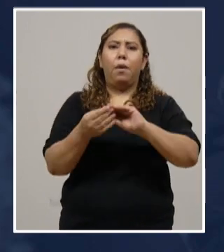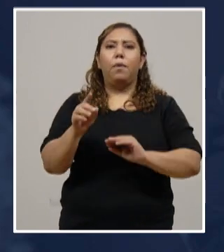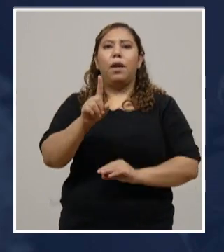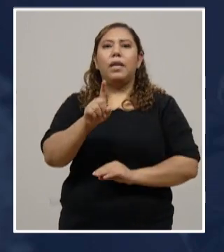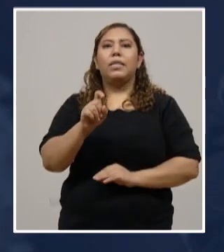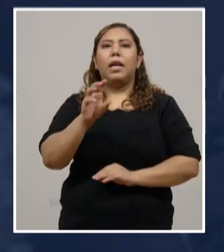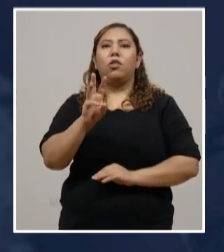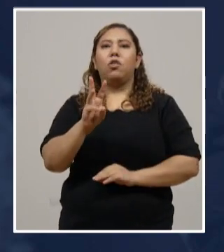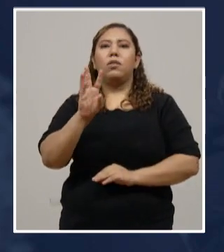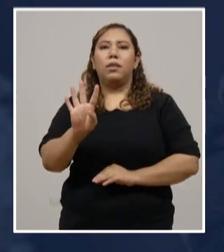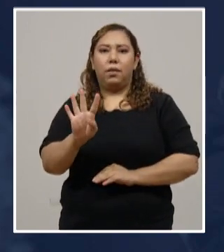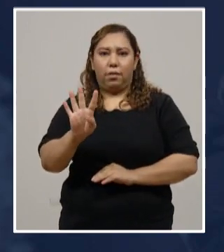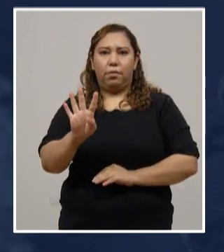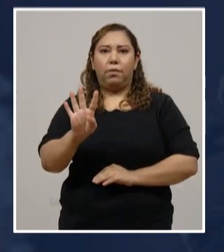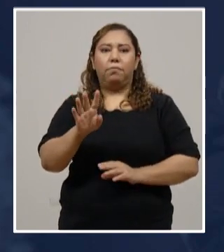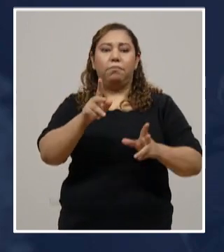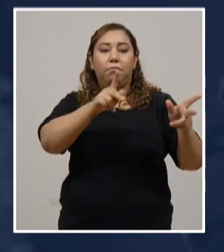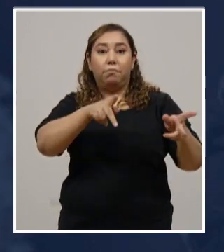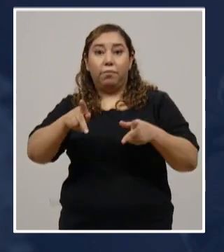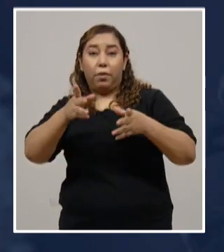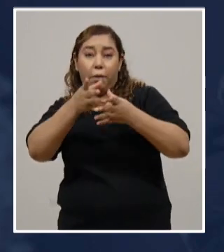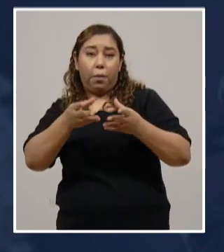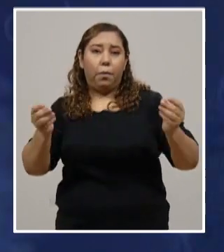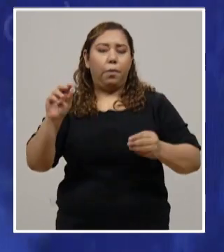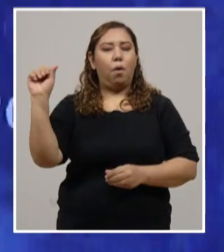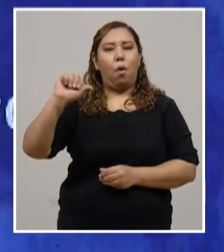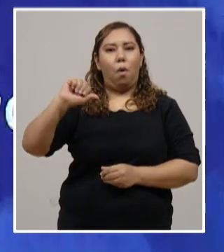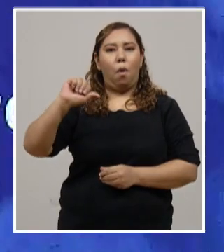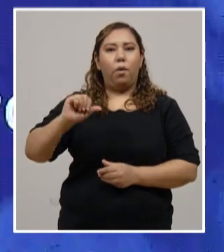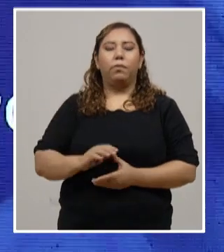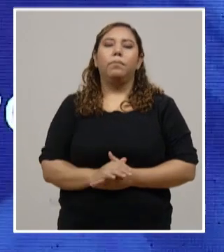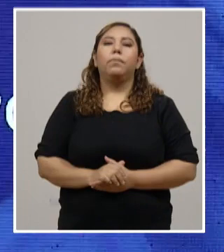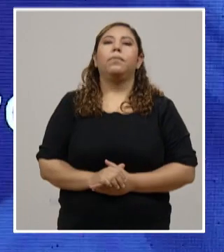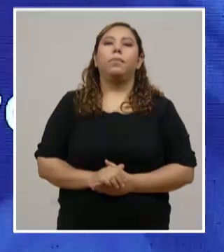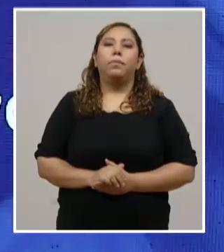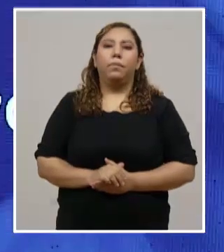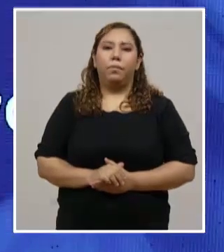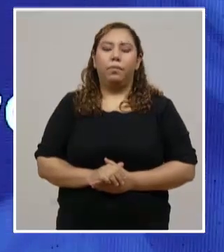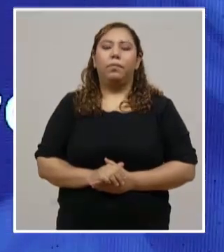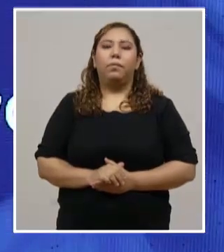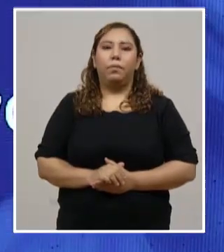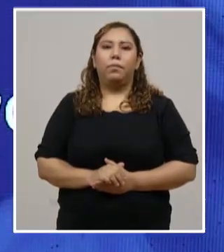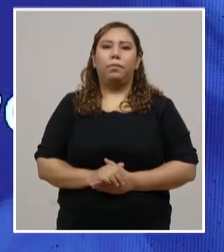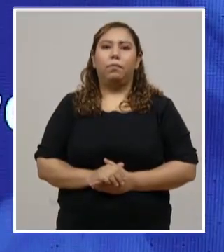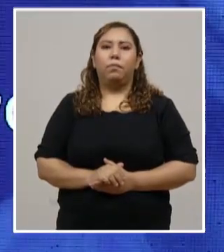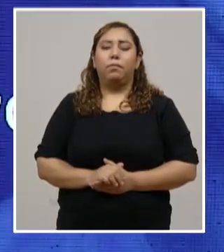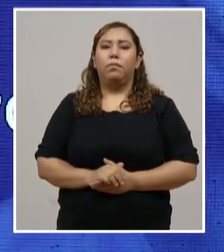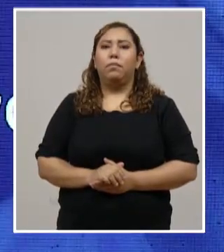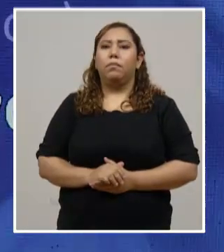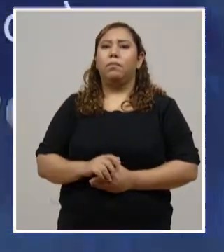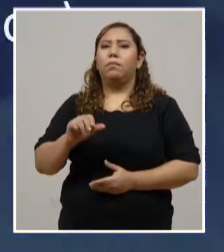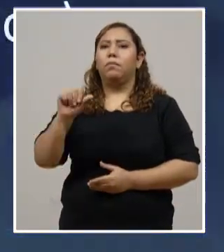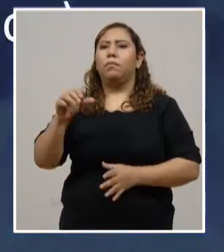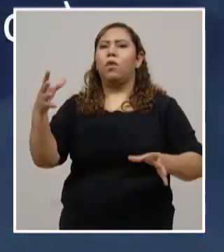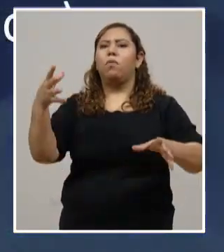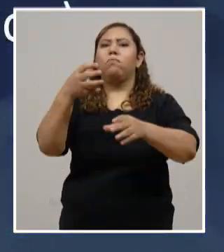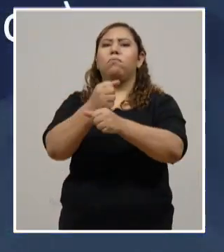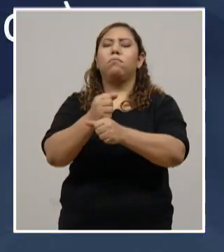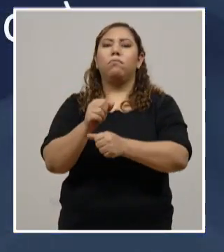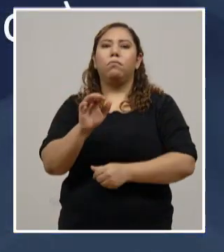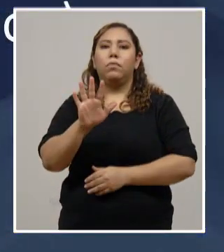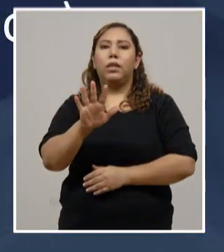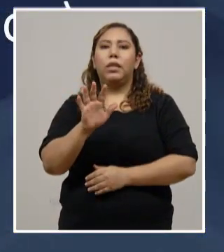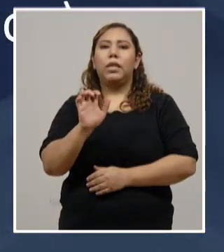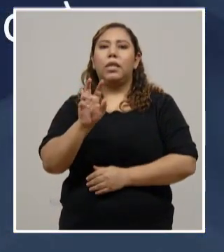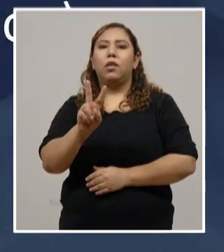nuevos recuperados para este día 14 de julio. Y el resumen para este día, con los 527